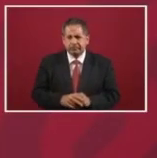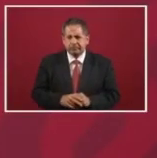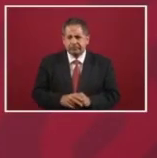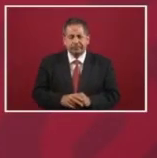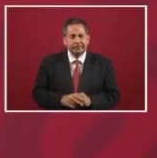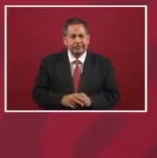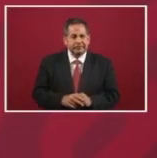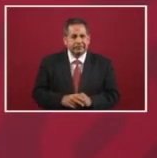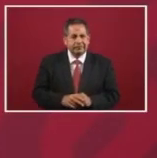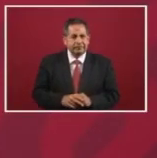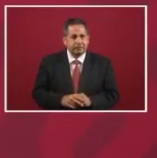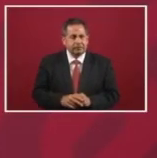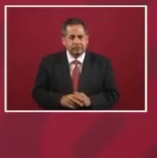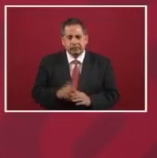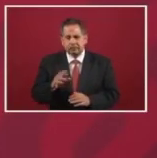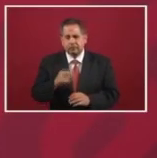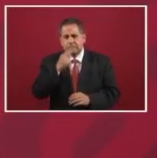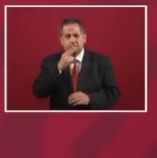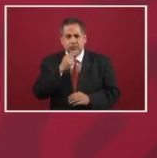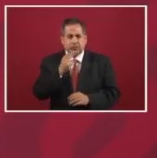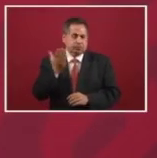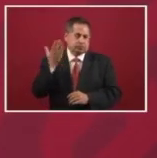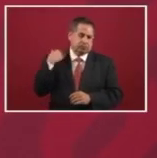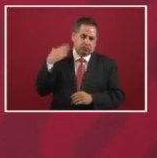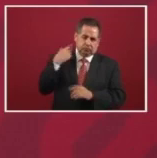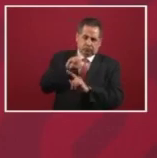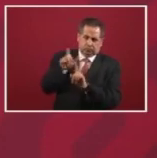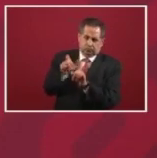a usar guardaespaldas.